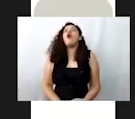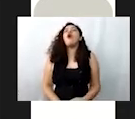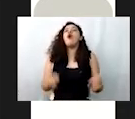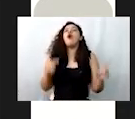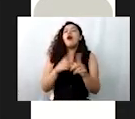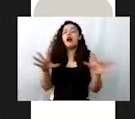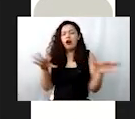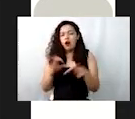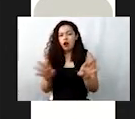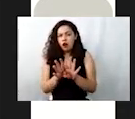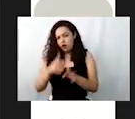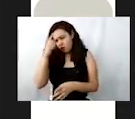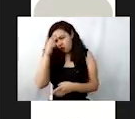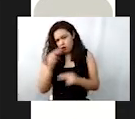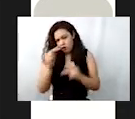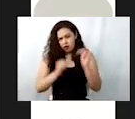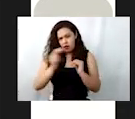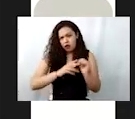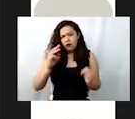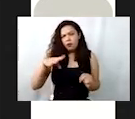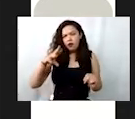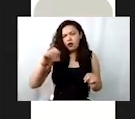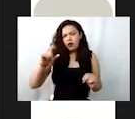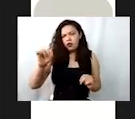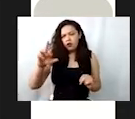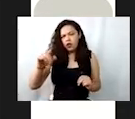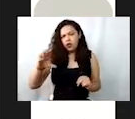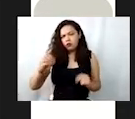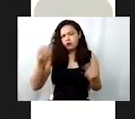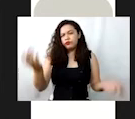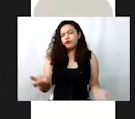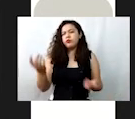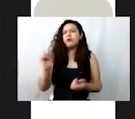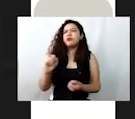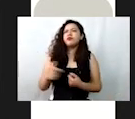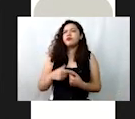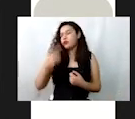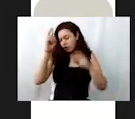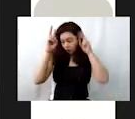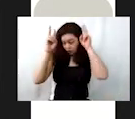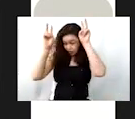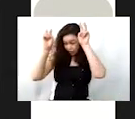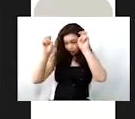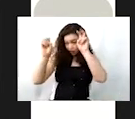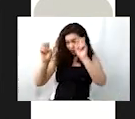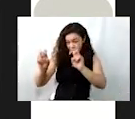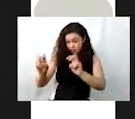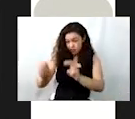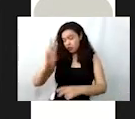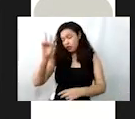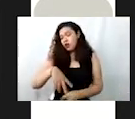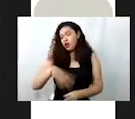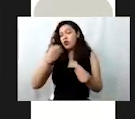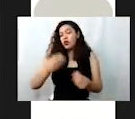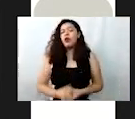puede hacer también la labor de monitoreo, porque abarca todos los temas, abarca toda la área de trabajo del gobierno y